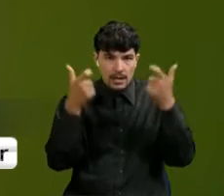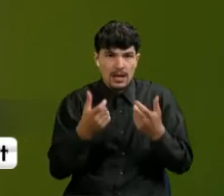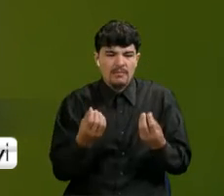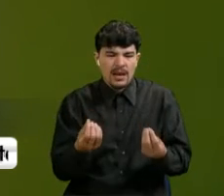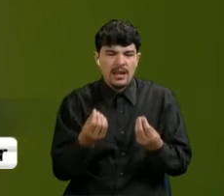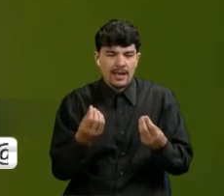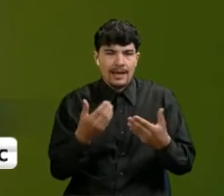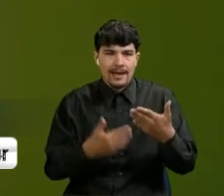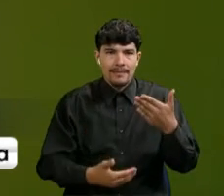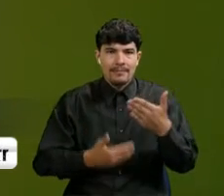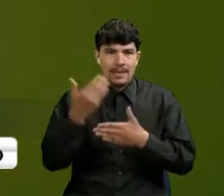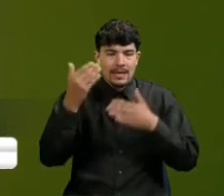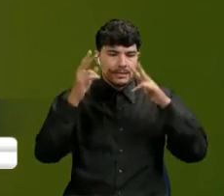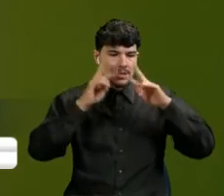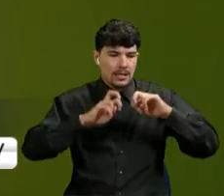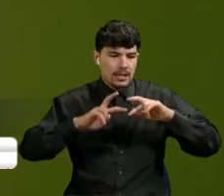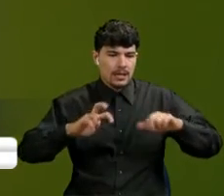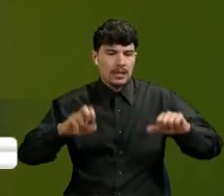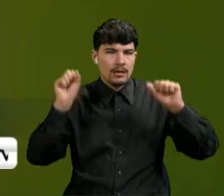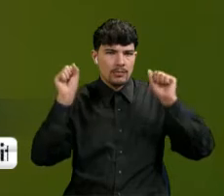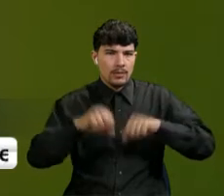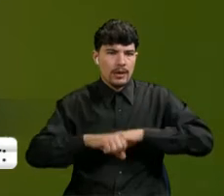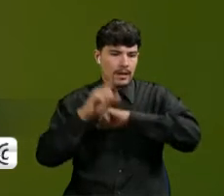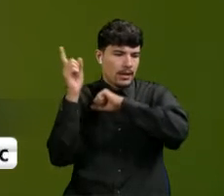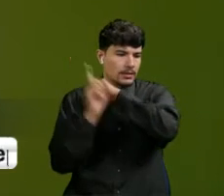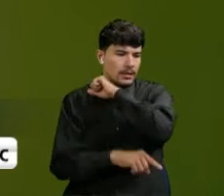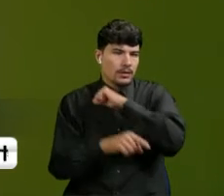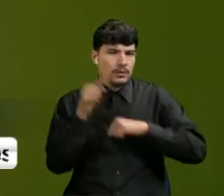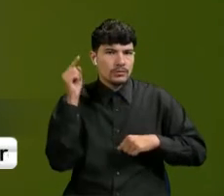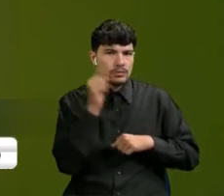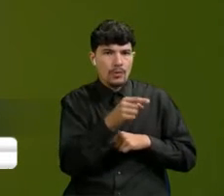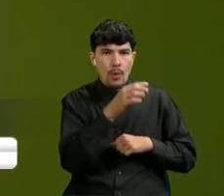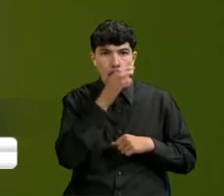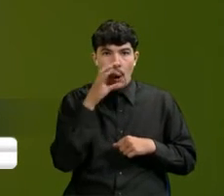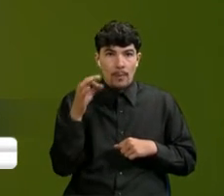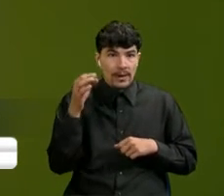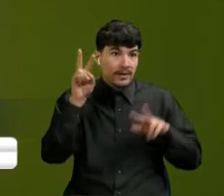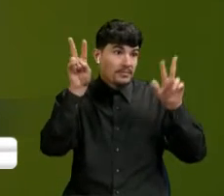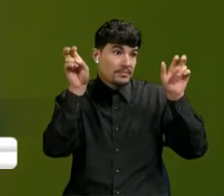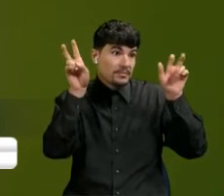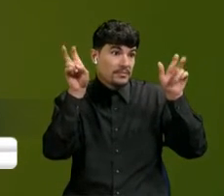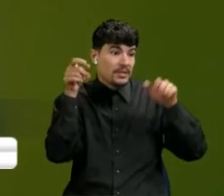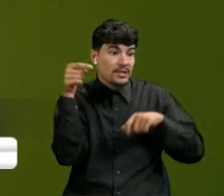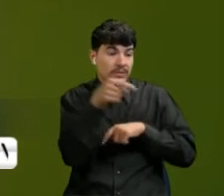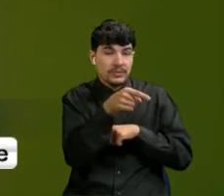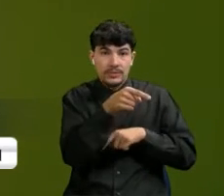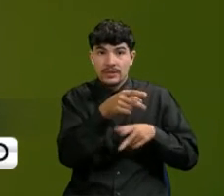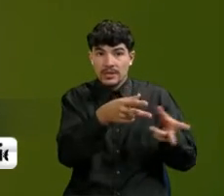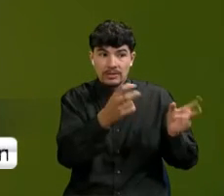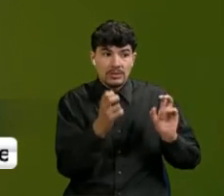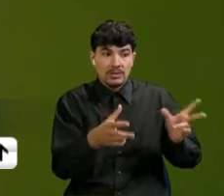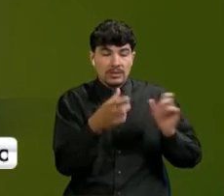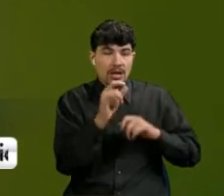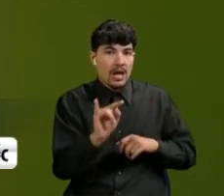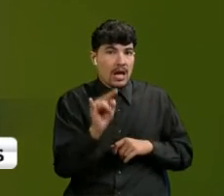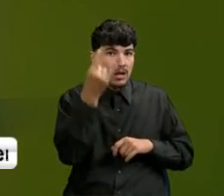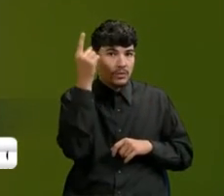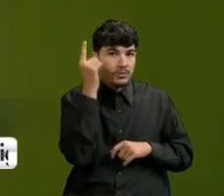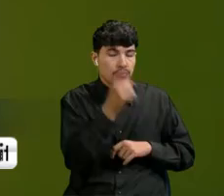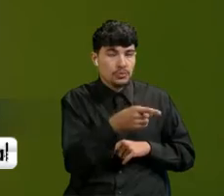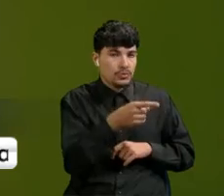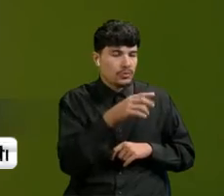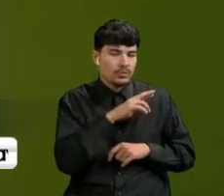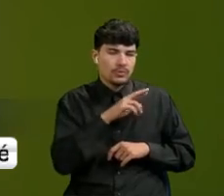investigue y se le condene por los supuestos delitos en que haya incurrido sin desconocer